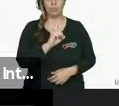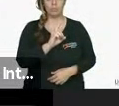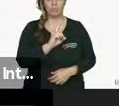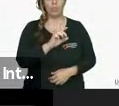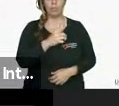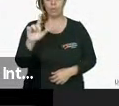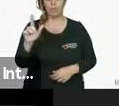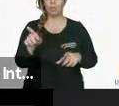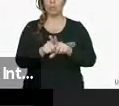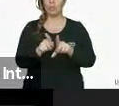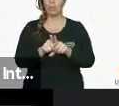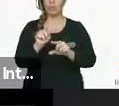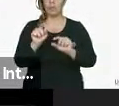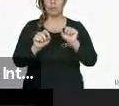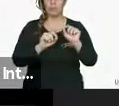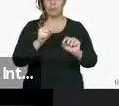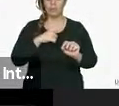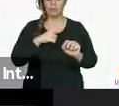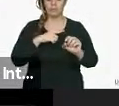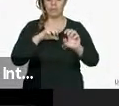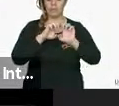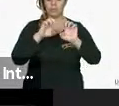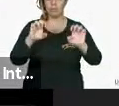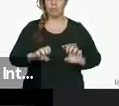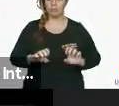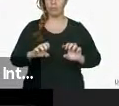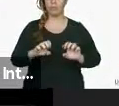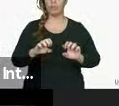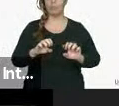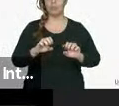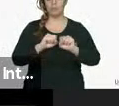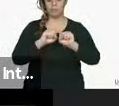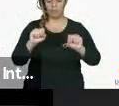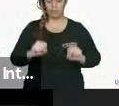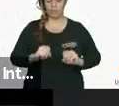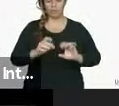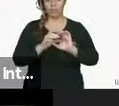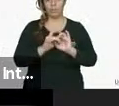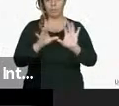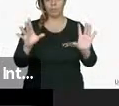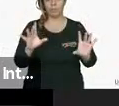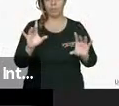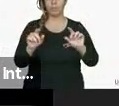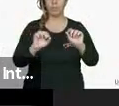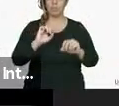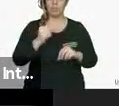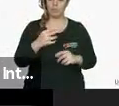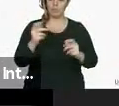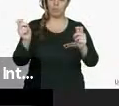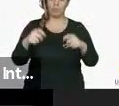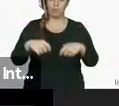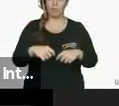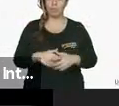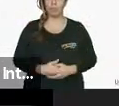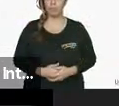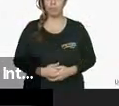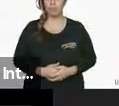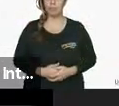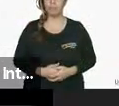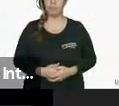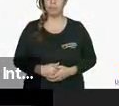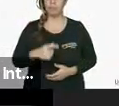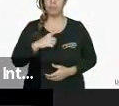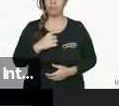que el que la estructura del sistema permite o posibilita. Una